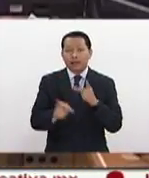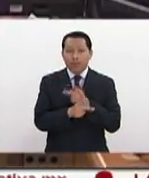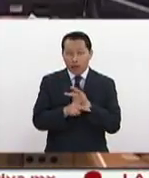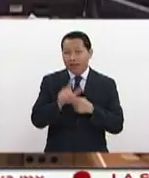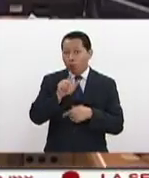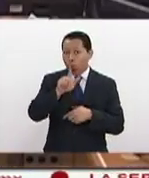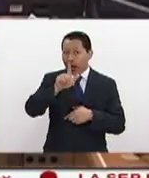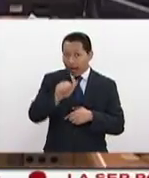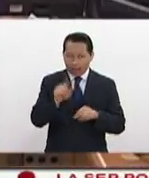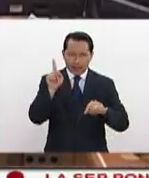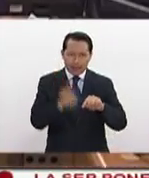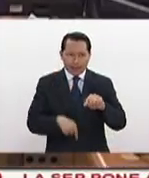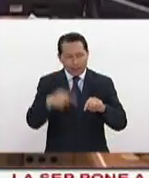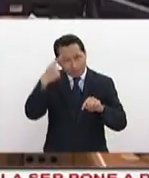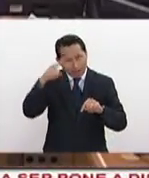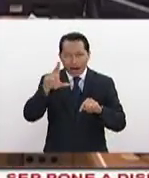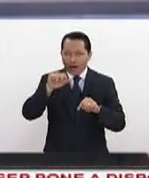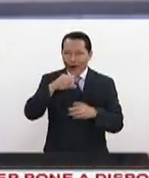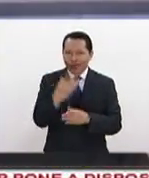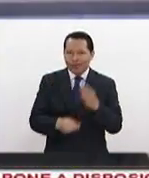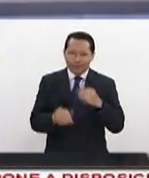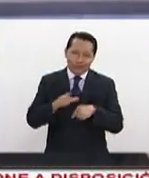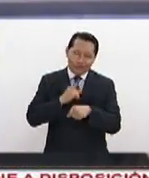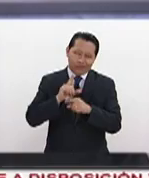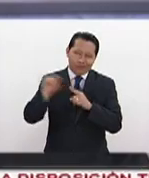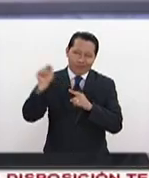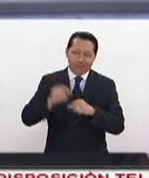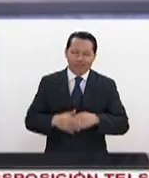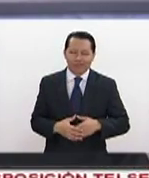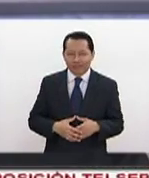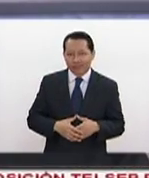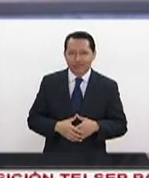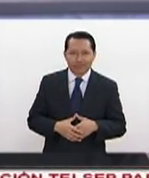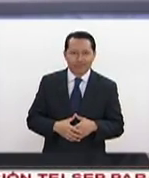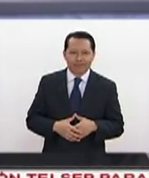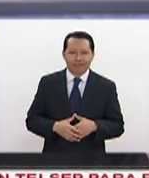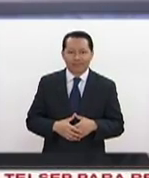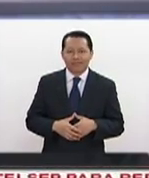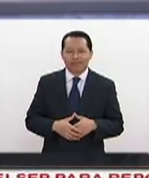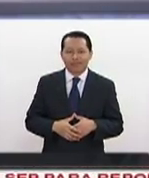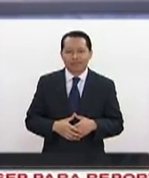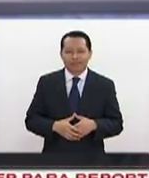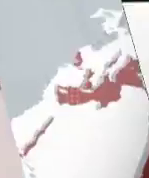da Silva para impedir su salida del país ante el riesgo de fuga.